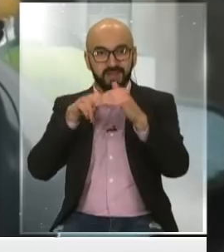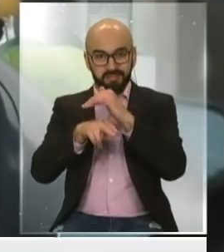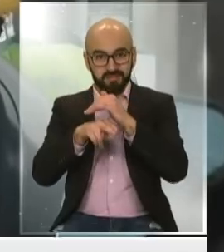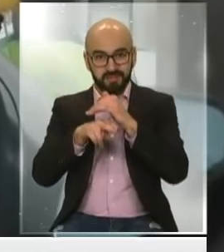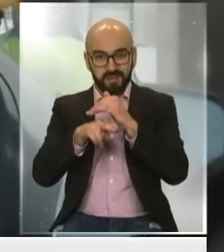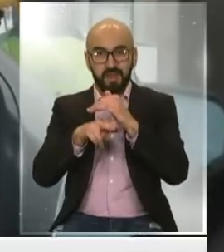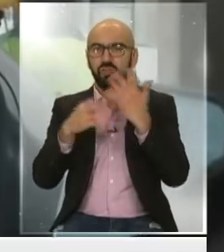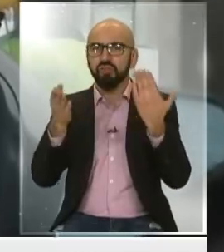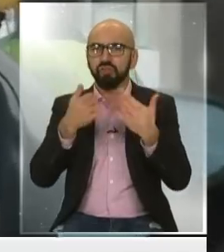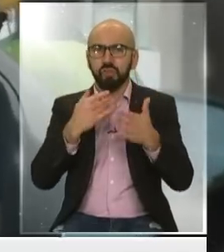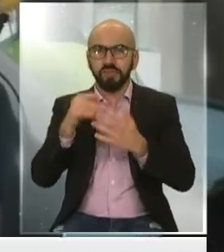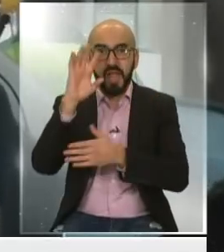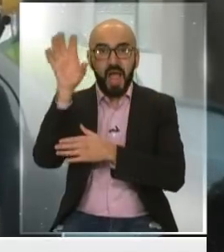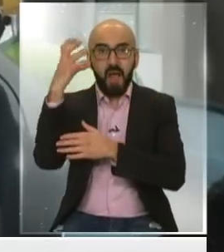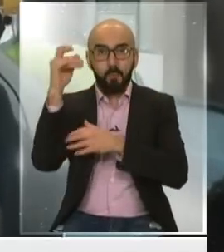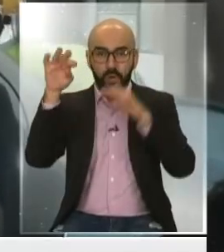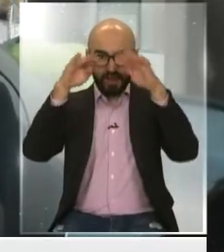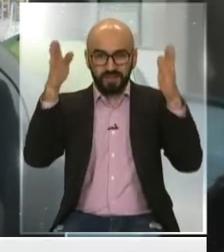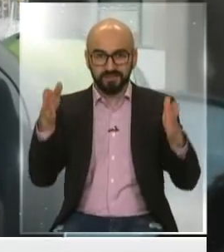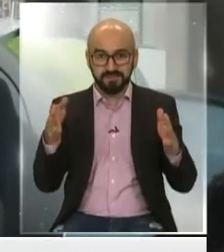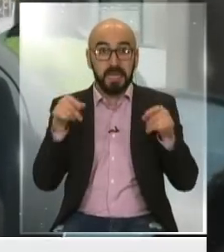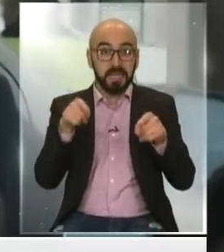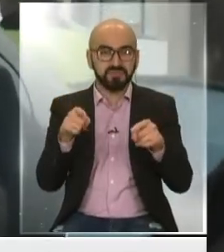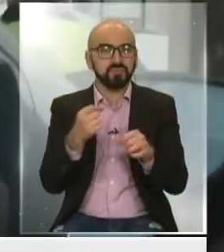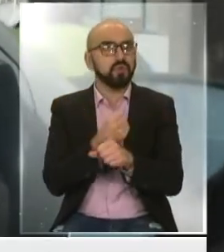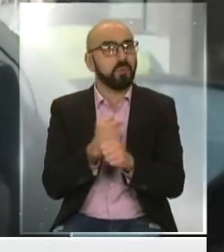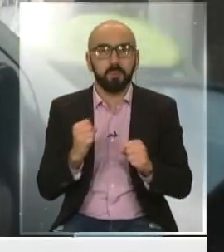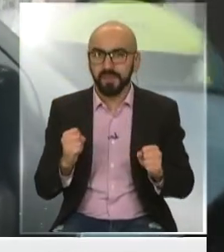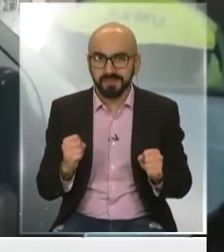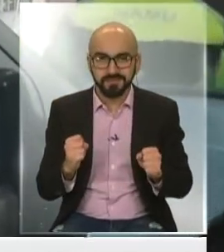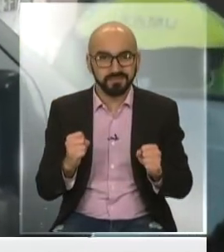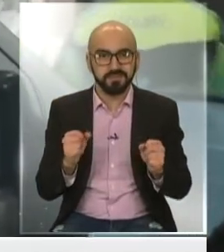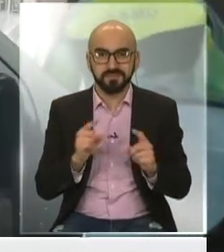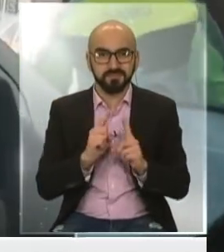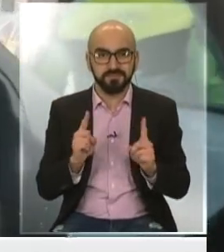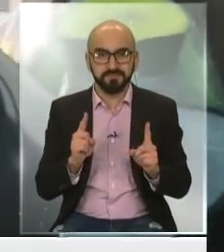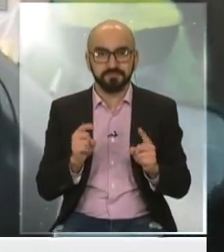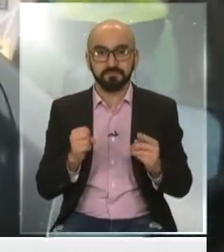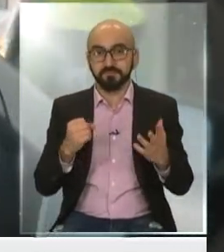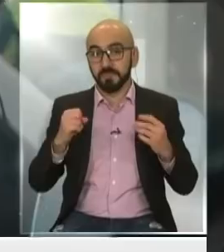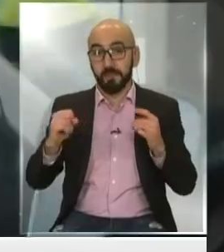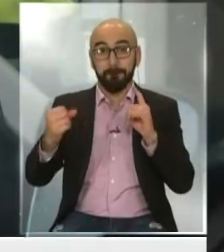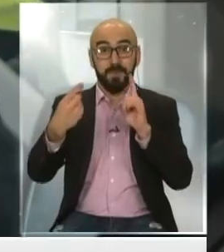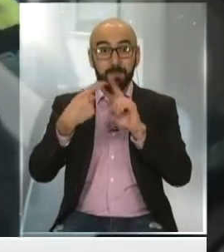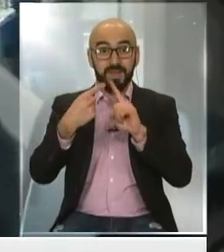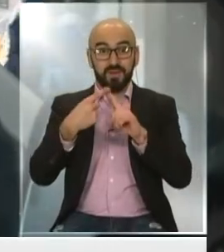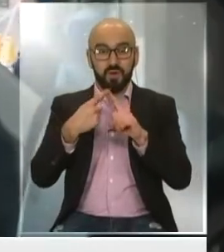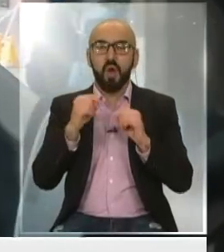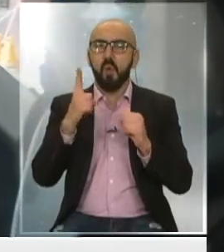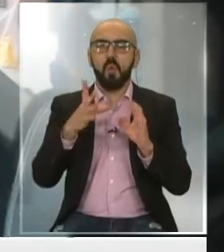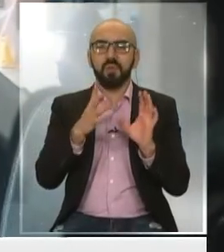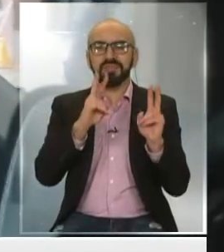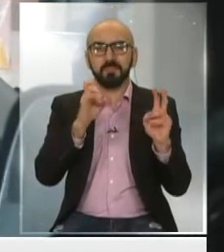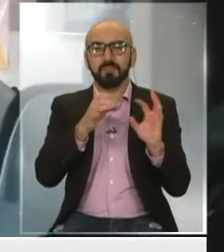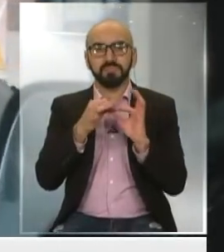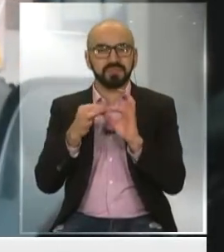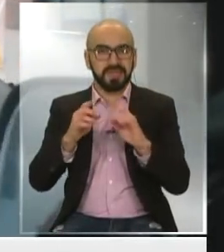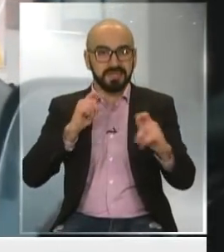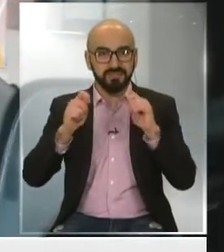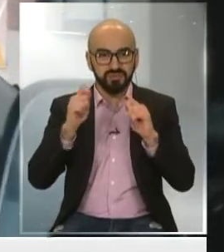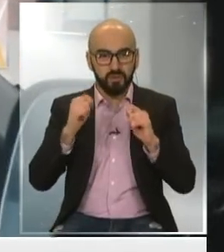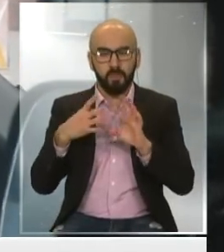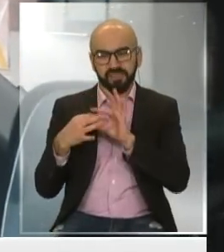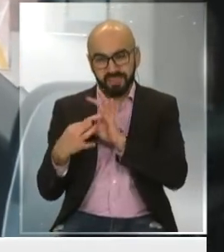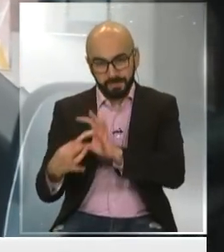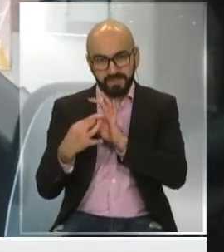Dentro de la ambulancia, cosa que eso no puede pasar. ¿Cuáles son los riesgos de eso? Mira, primero, uno de los factores de riesgo de un paciente dependiente de